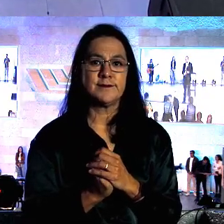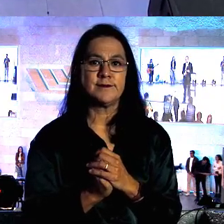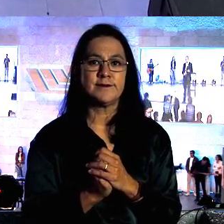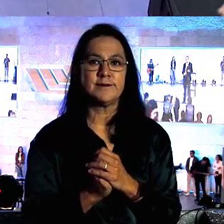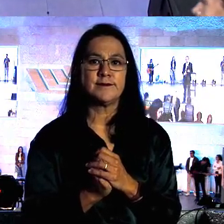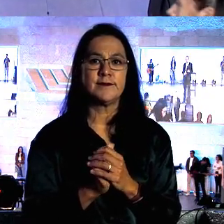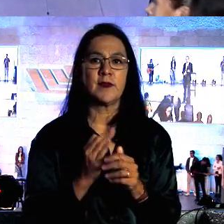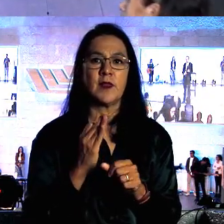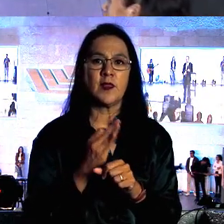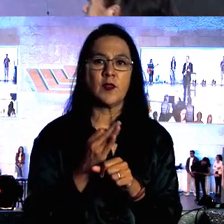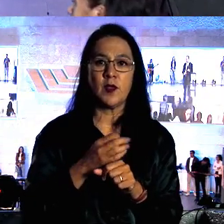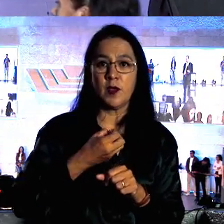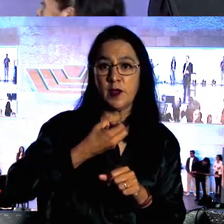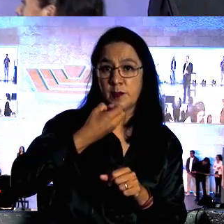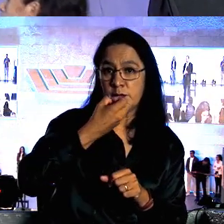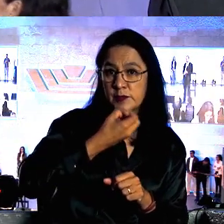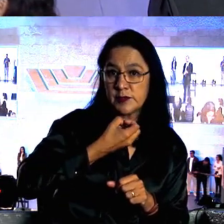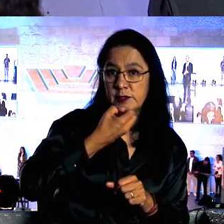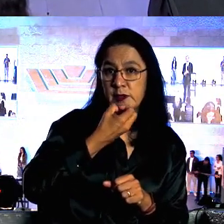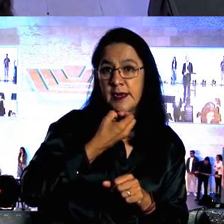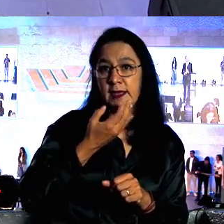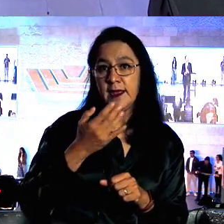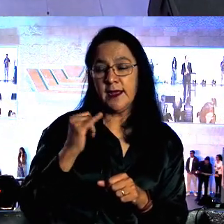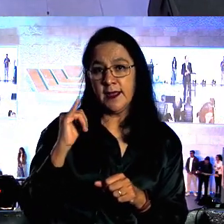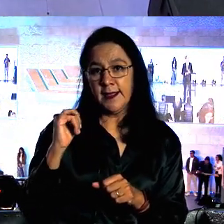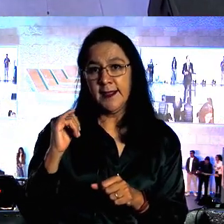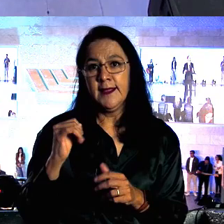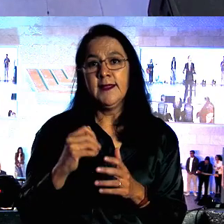ahorita vamos a orar por él ¿sí?